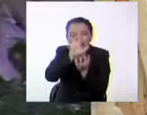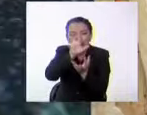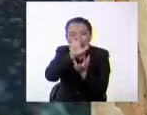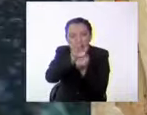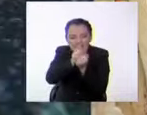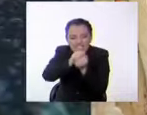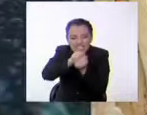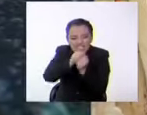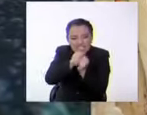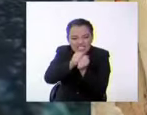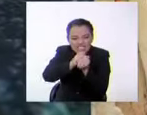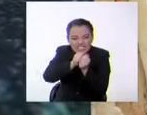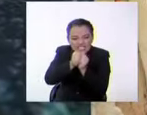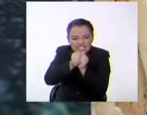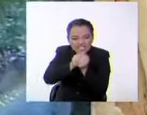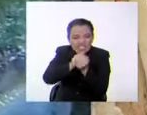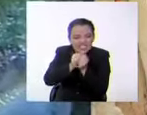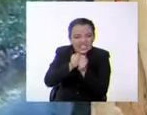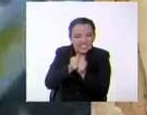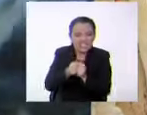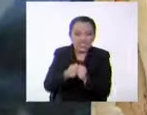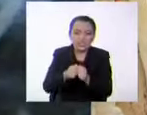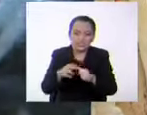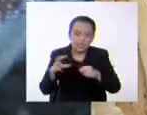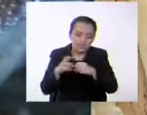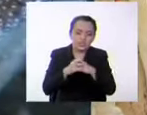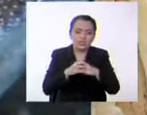Sus afiladísimos dientes.